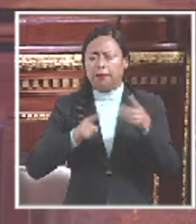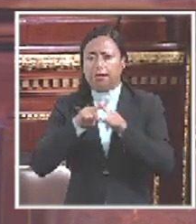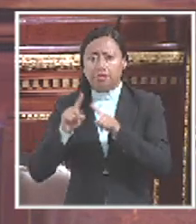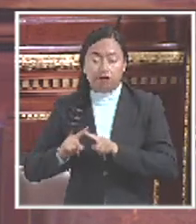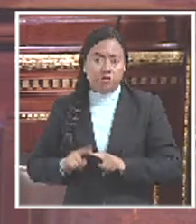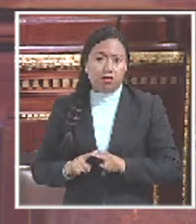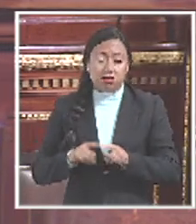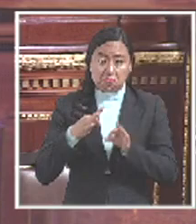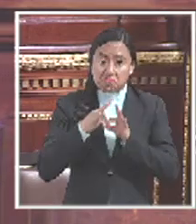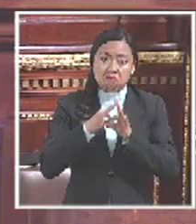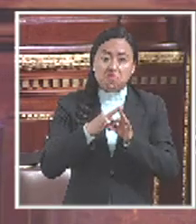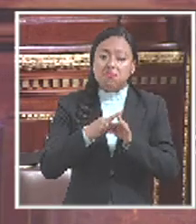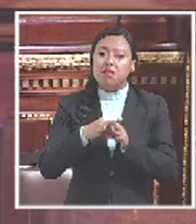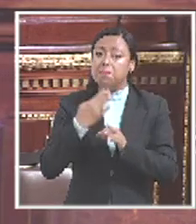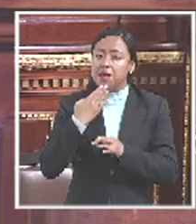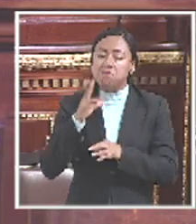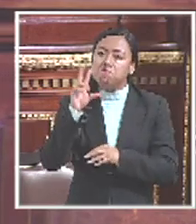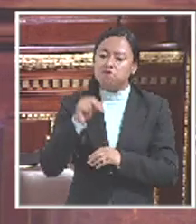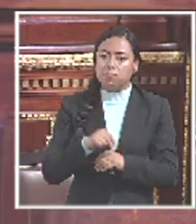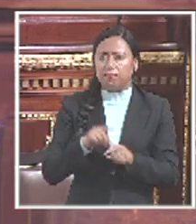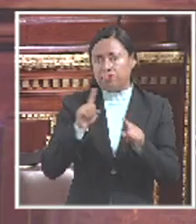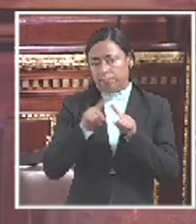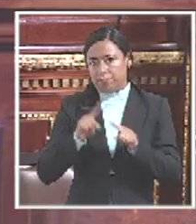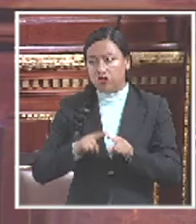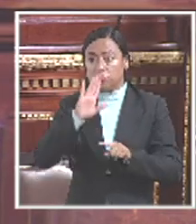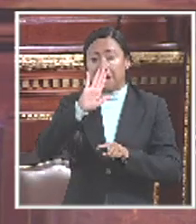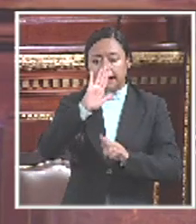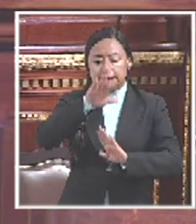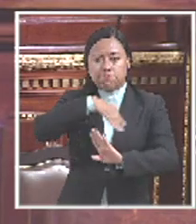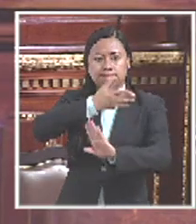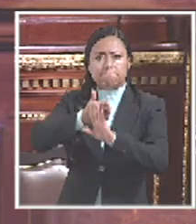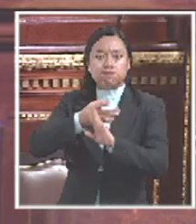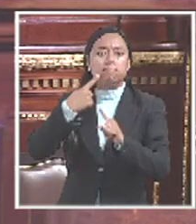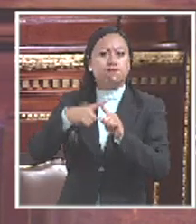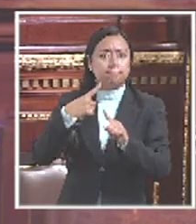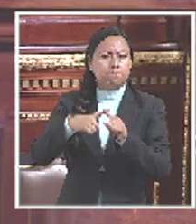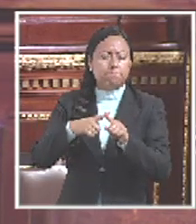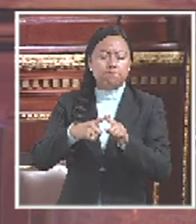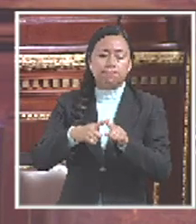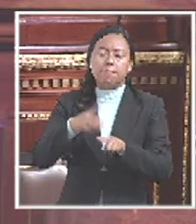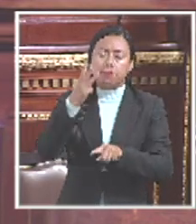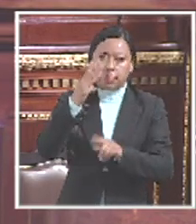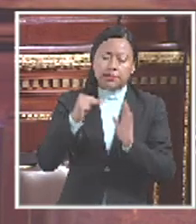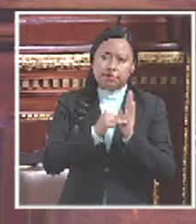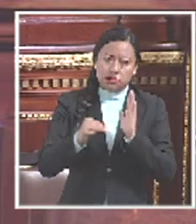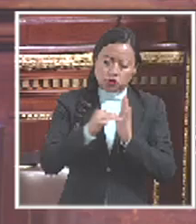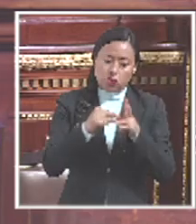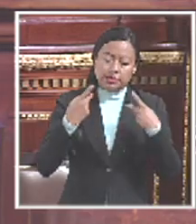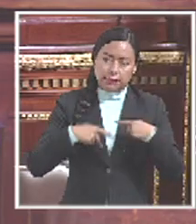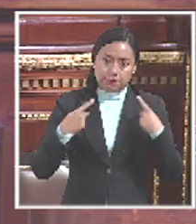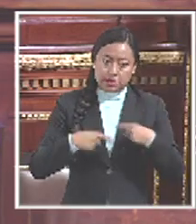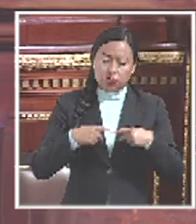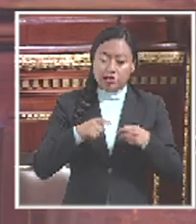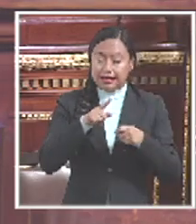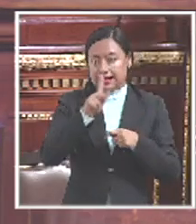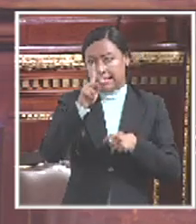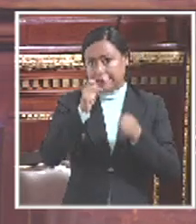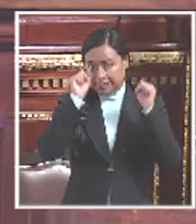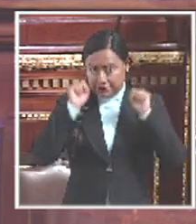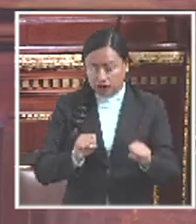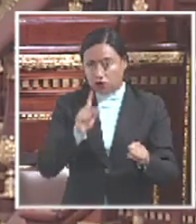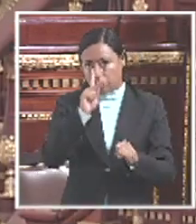a repercutir en 3 millones de personas que estaban afiliadas al Seguro Popular.